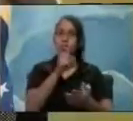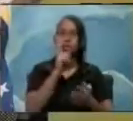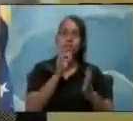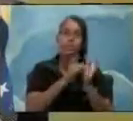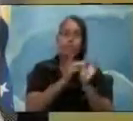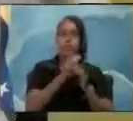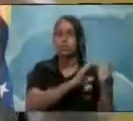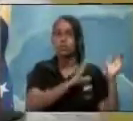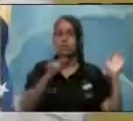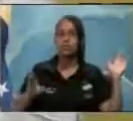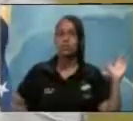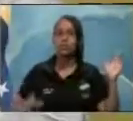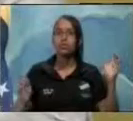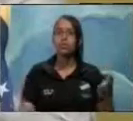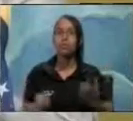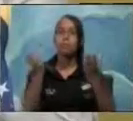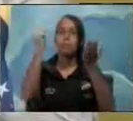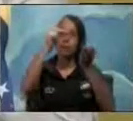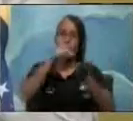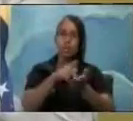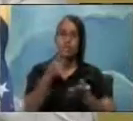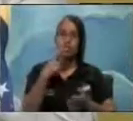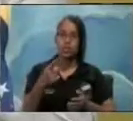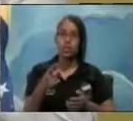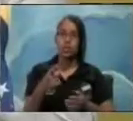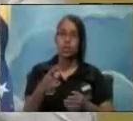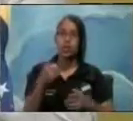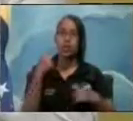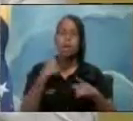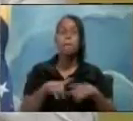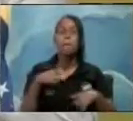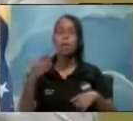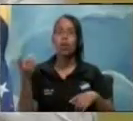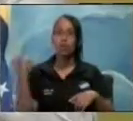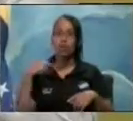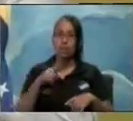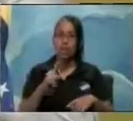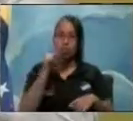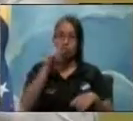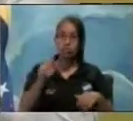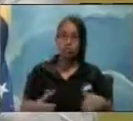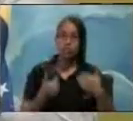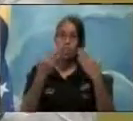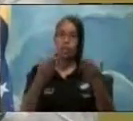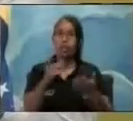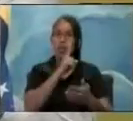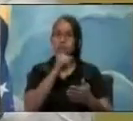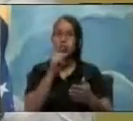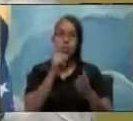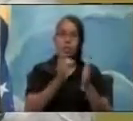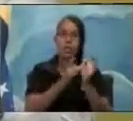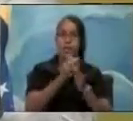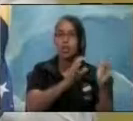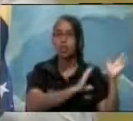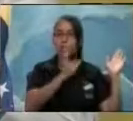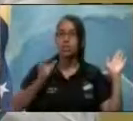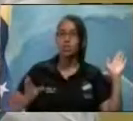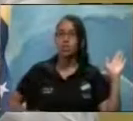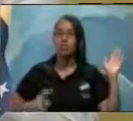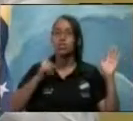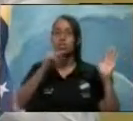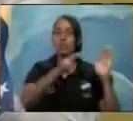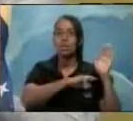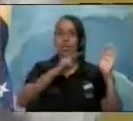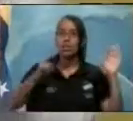Jesús, levántate. Dijo Pedro, pero lo que tengo te doy. En el nombre de Jesucristo de